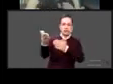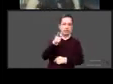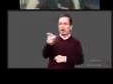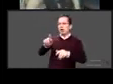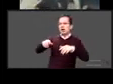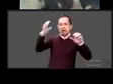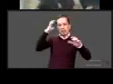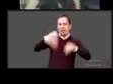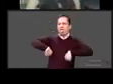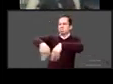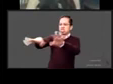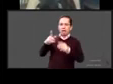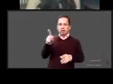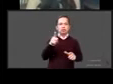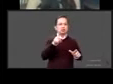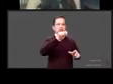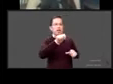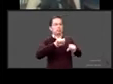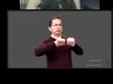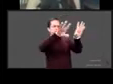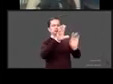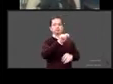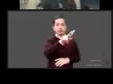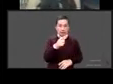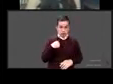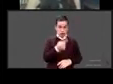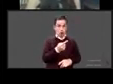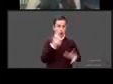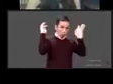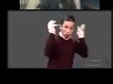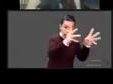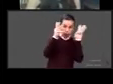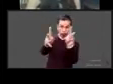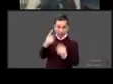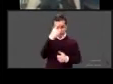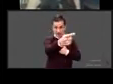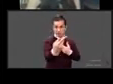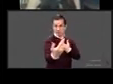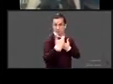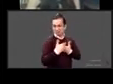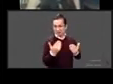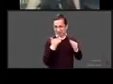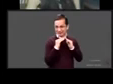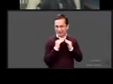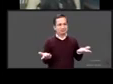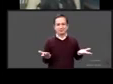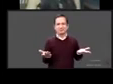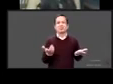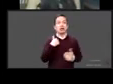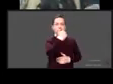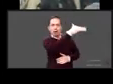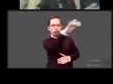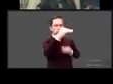Entonces pensemos si como les hablamos a los hijos y a las hijas, en realidad es como nos relacionaríamos con otras personas adultas, y eso